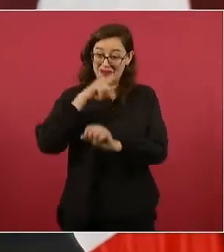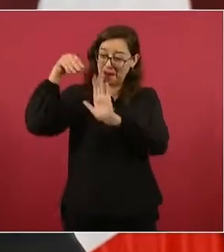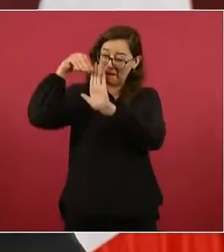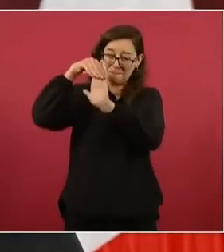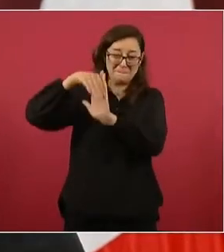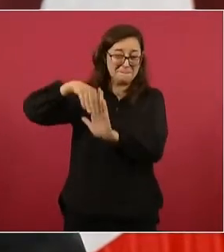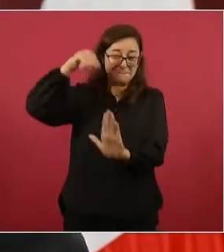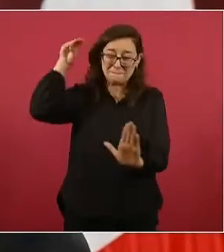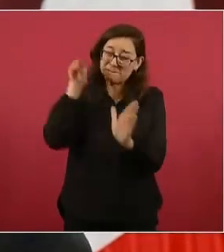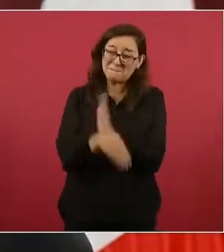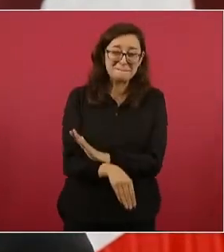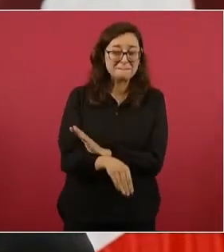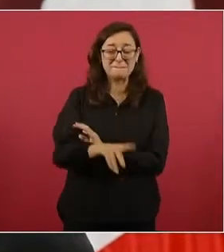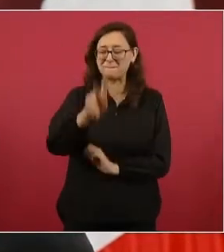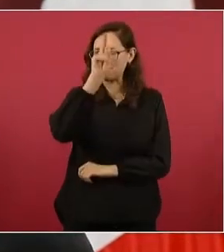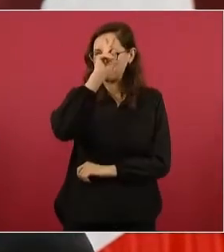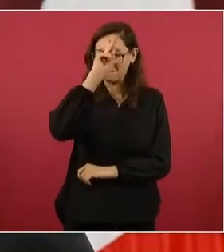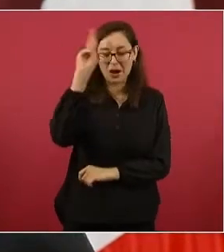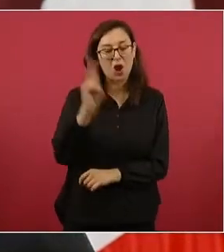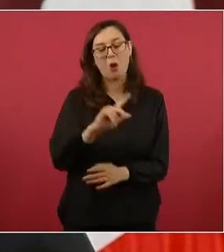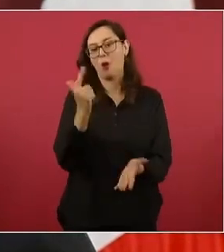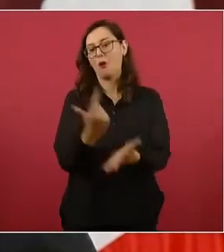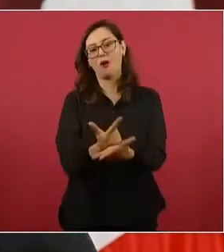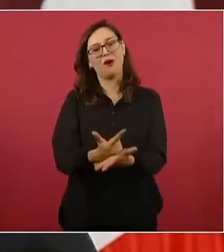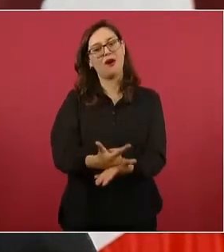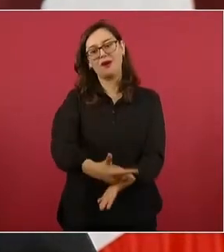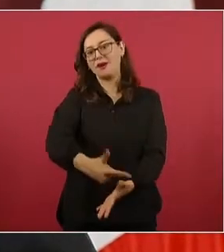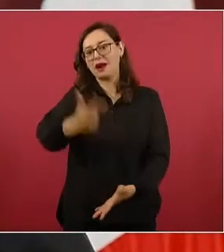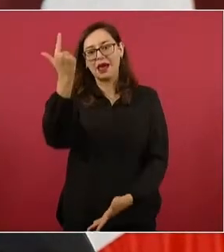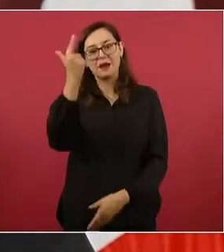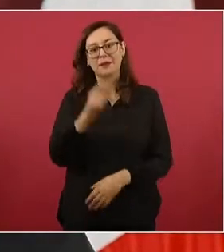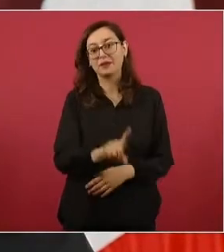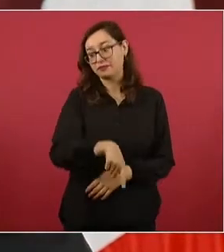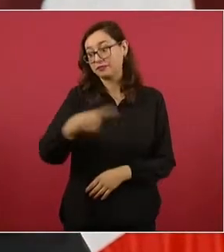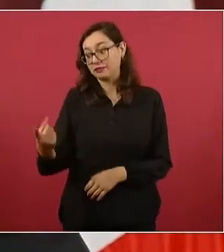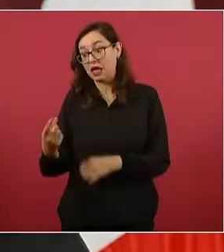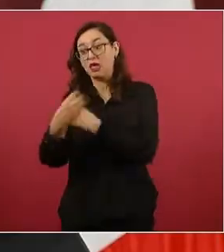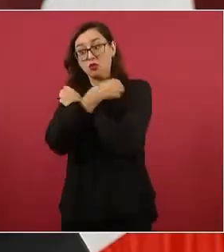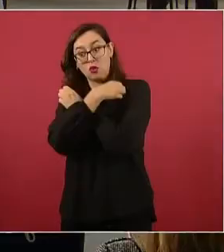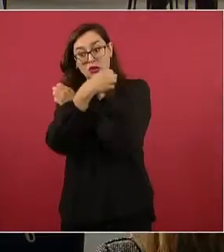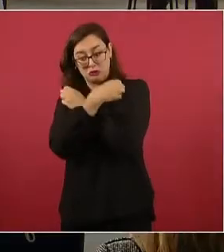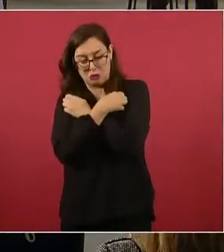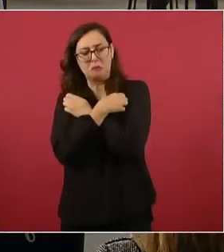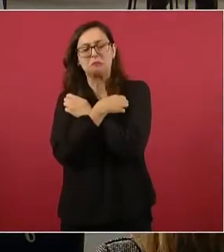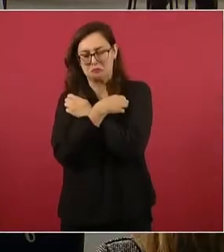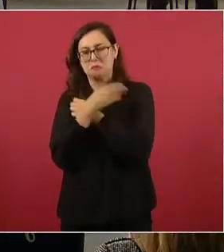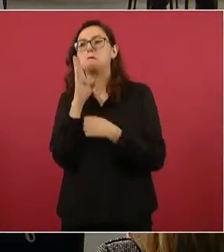está peor el sistema de salud que el sistema educativo.